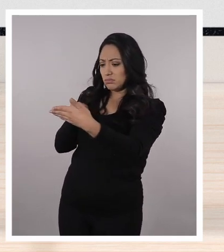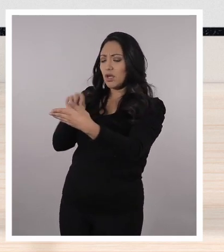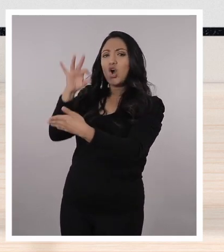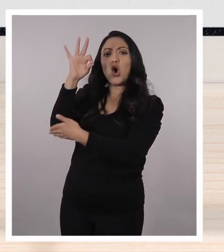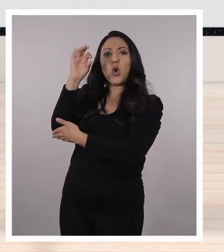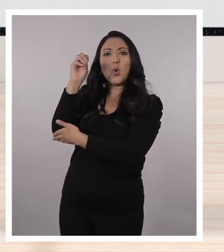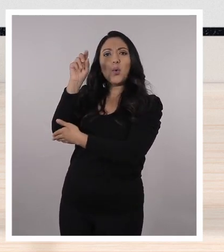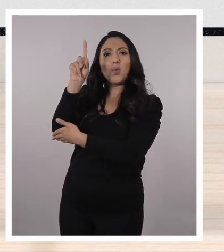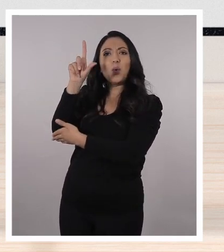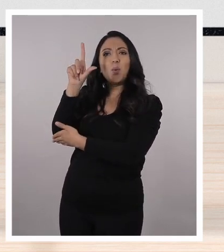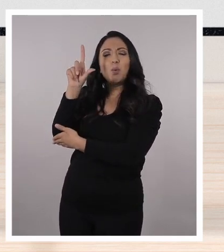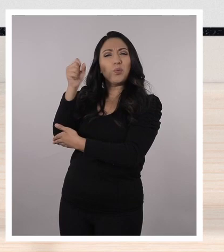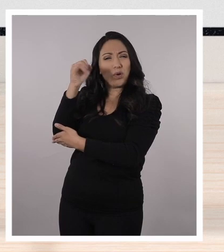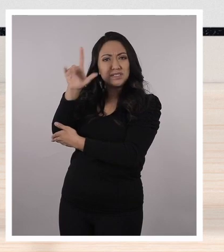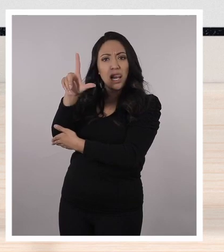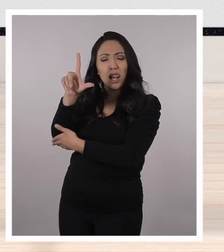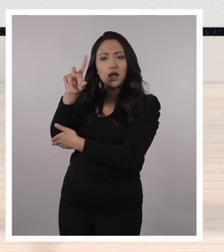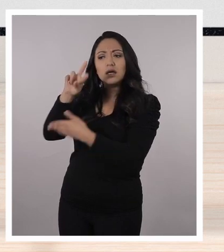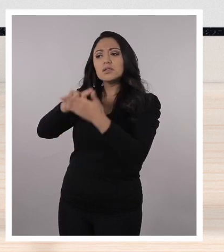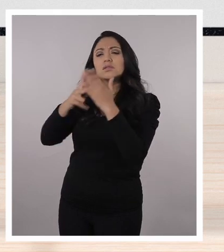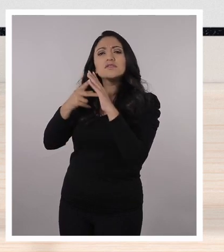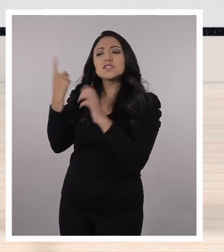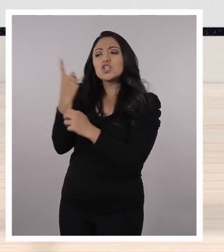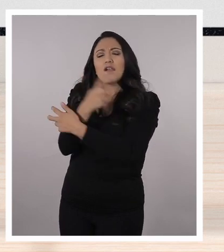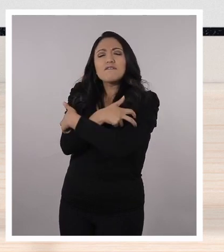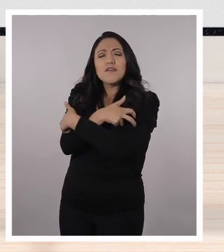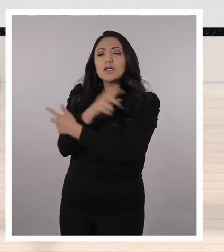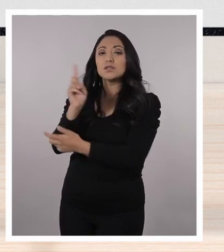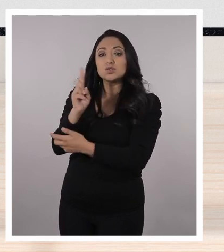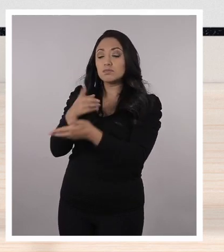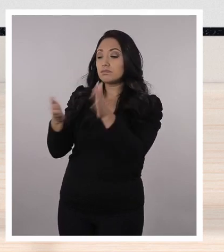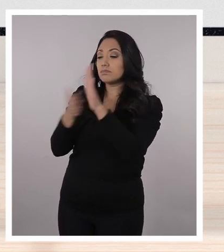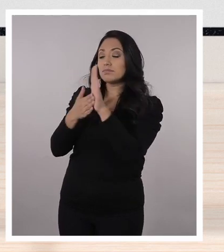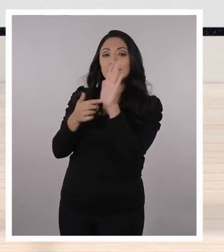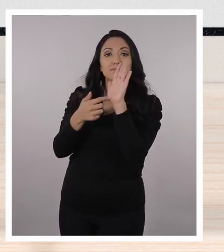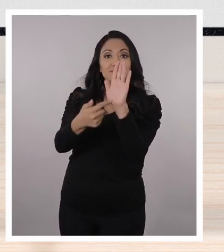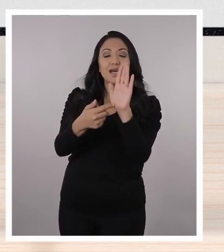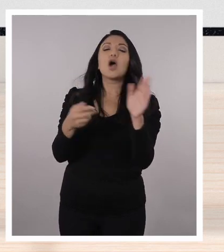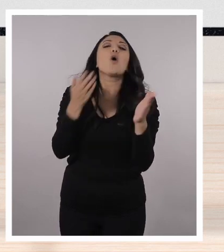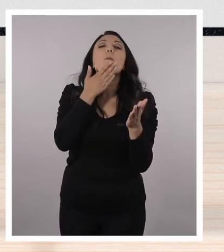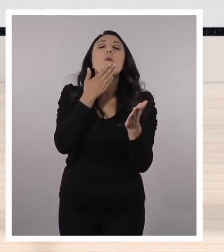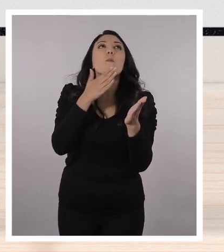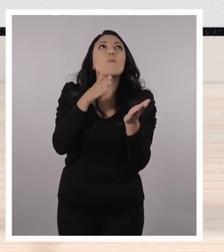que me parece un fósil vegetal es porque tienen una representación muy parecida a esta.